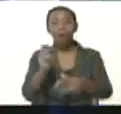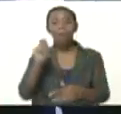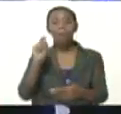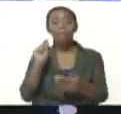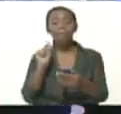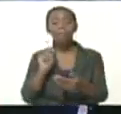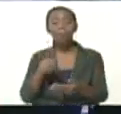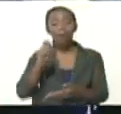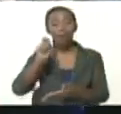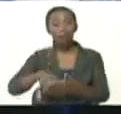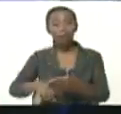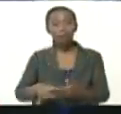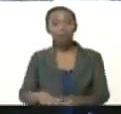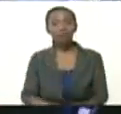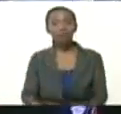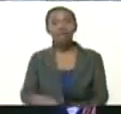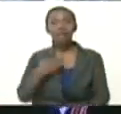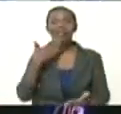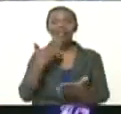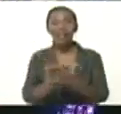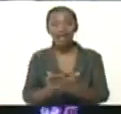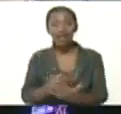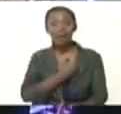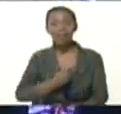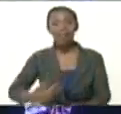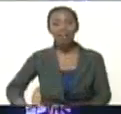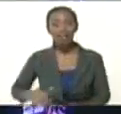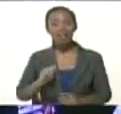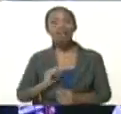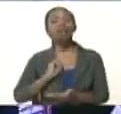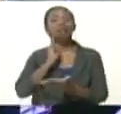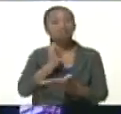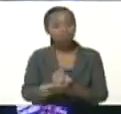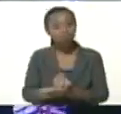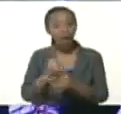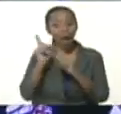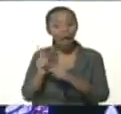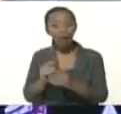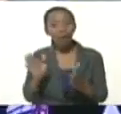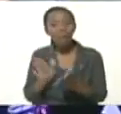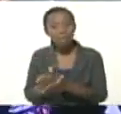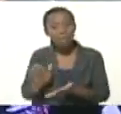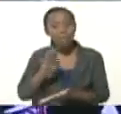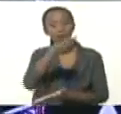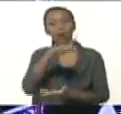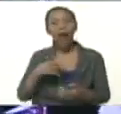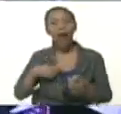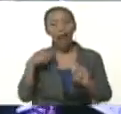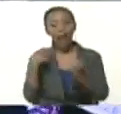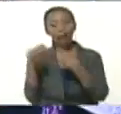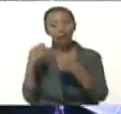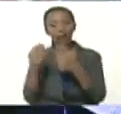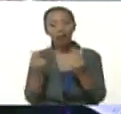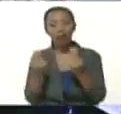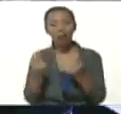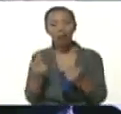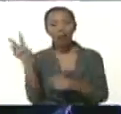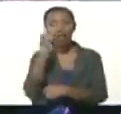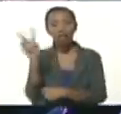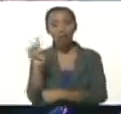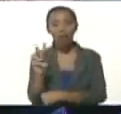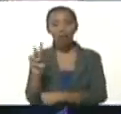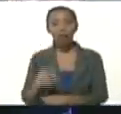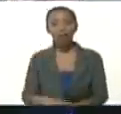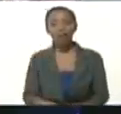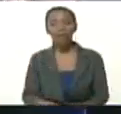Bueno, agradecido, presidente, y por esta iniciativa, de verdad, que esto va a ser el impulso a la economía de Venezuela. Así es,